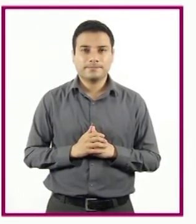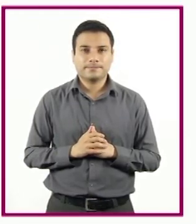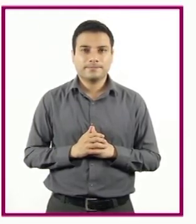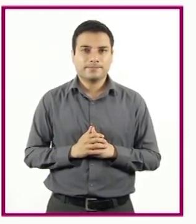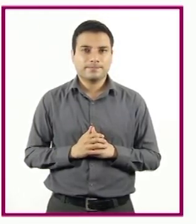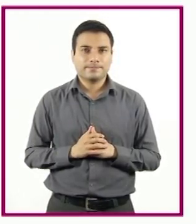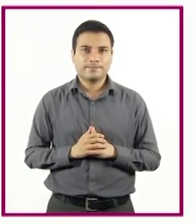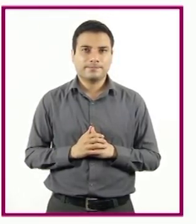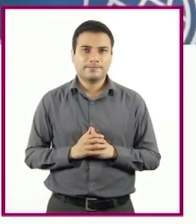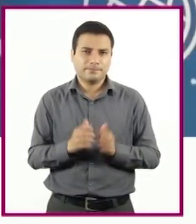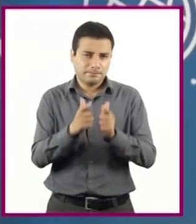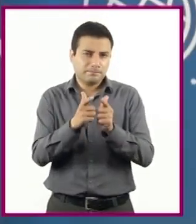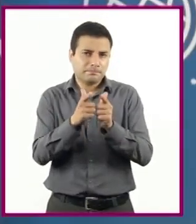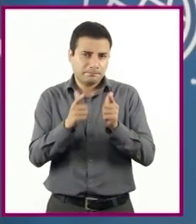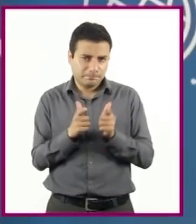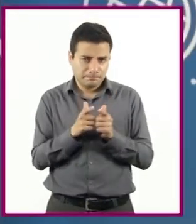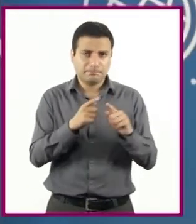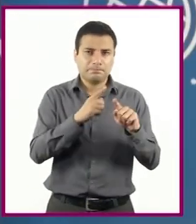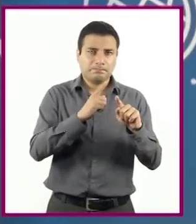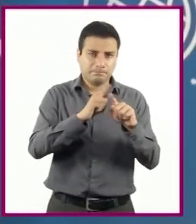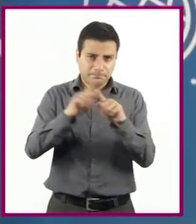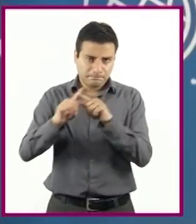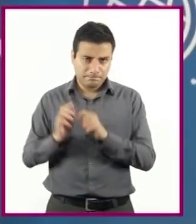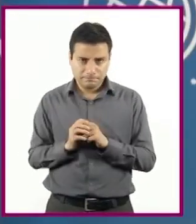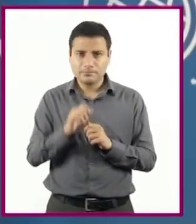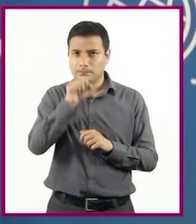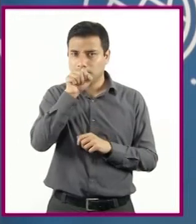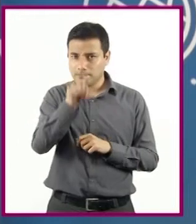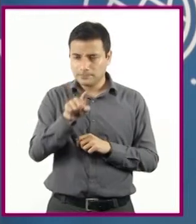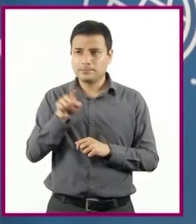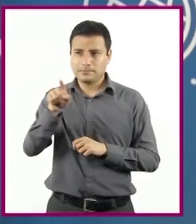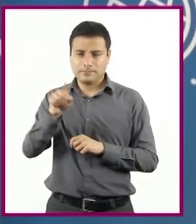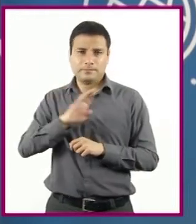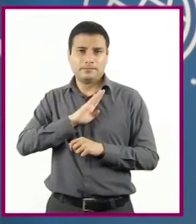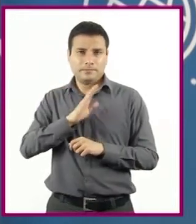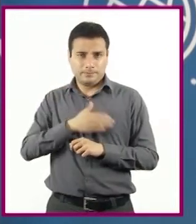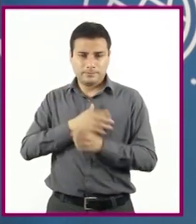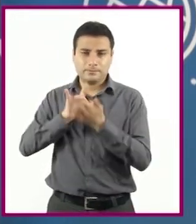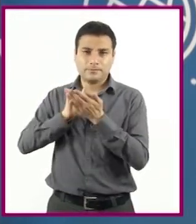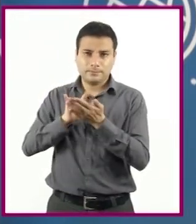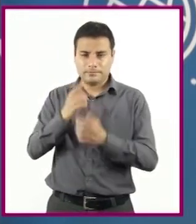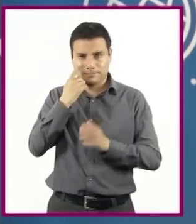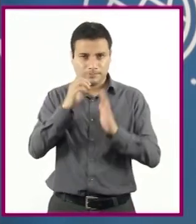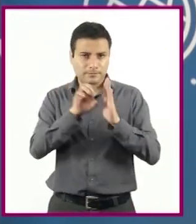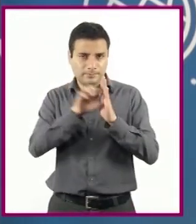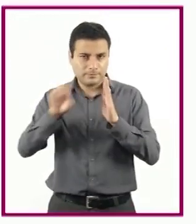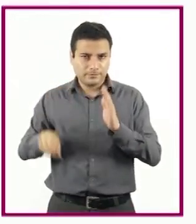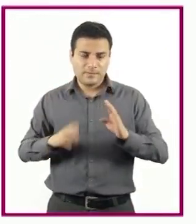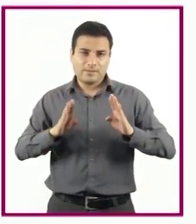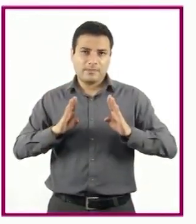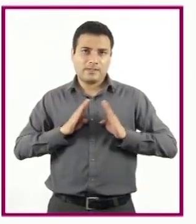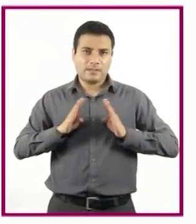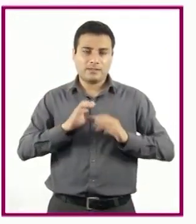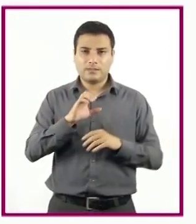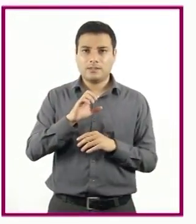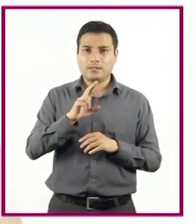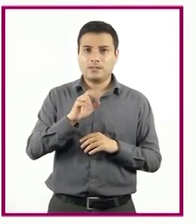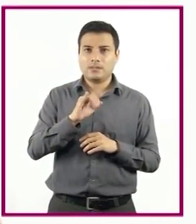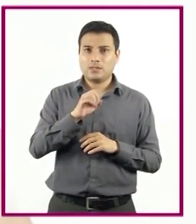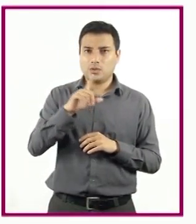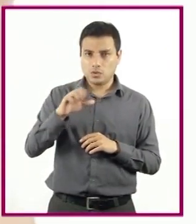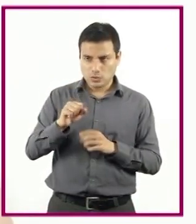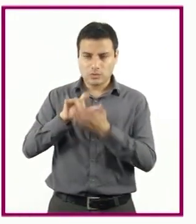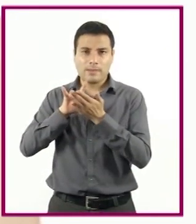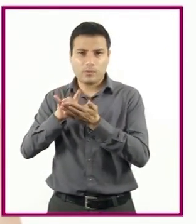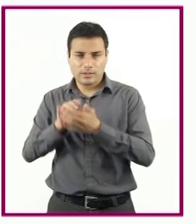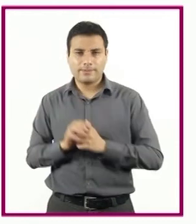también nutrieron las tropas realistas que defendieron el régimen virreinal, como los militares criollos que años después consumaron la guerra,